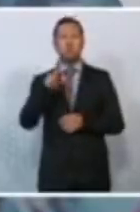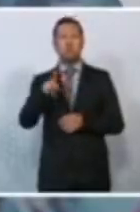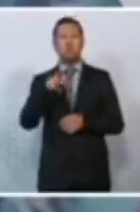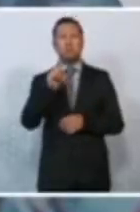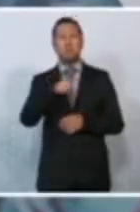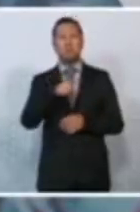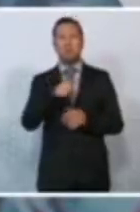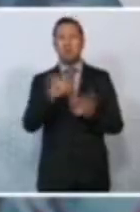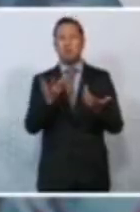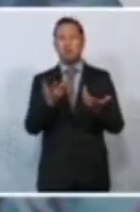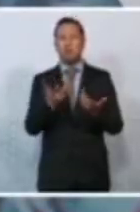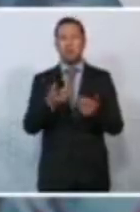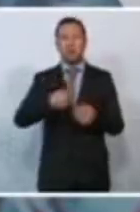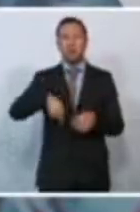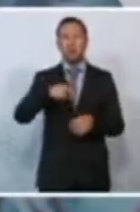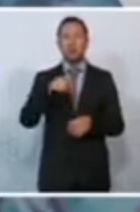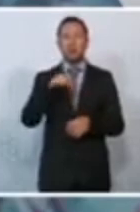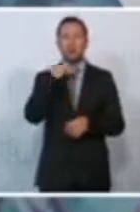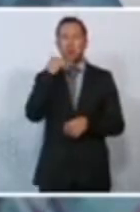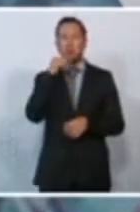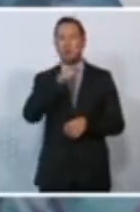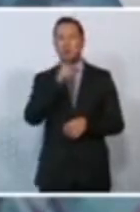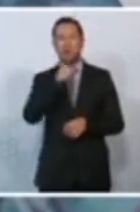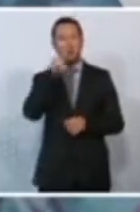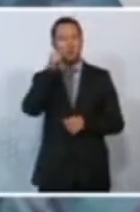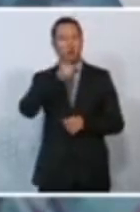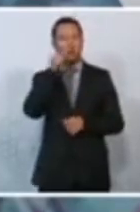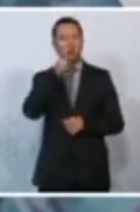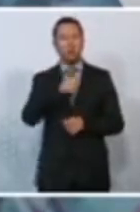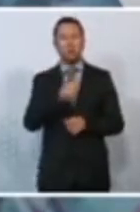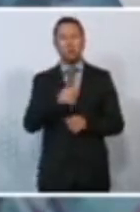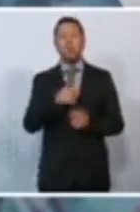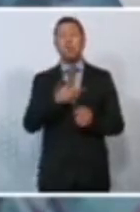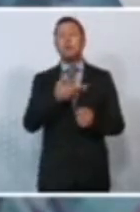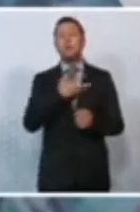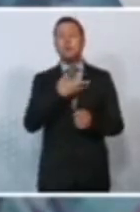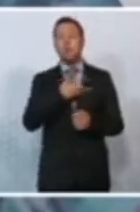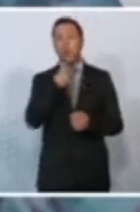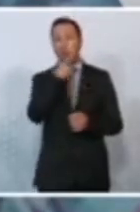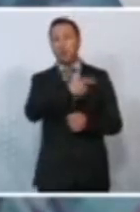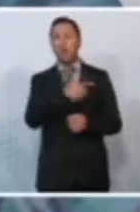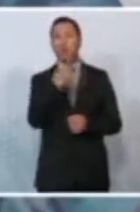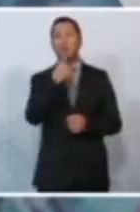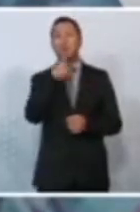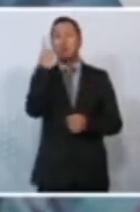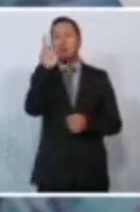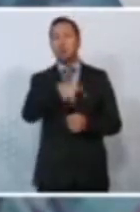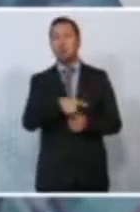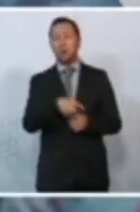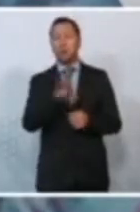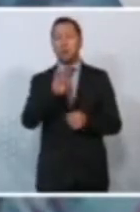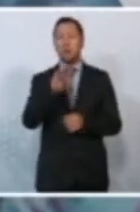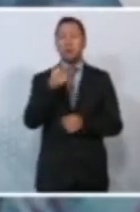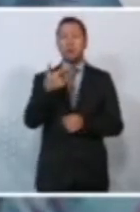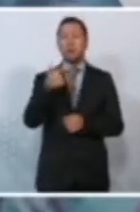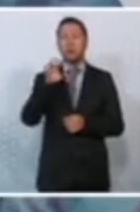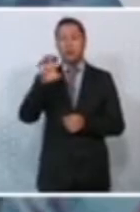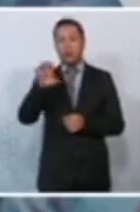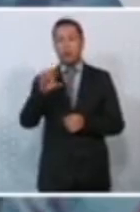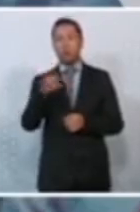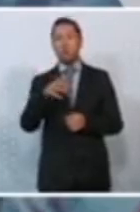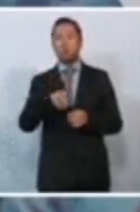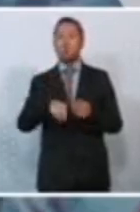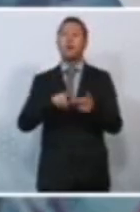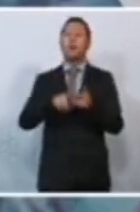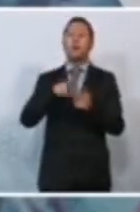corruptos de siempre, de verdad, los que no tienen llenadera, las que acumulan 4 denuncias en su contra, de la Fiscalía General